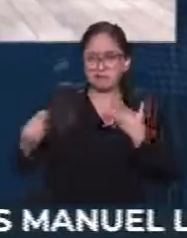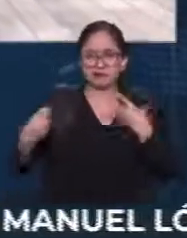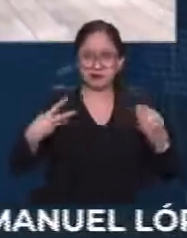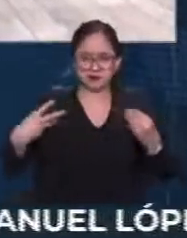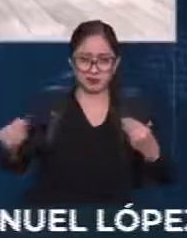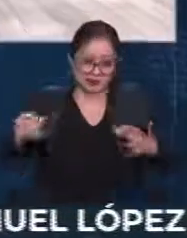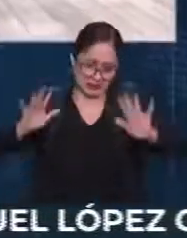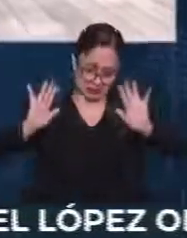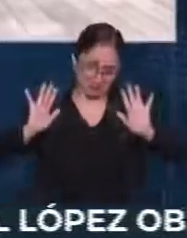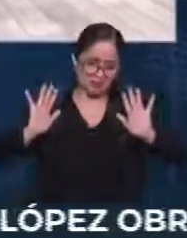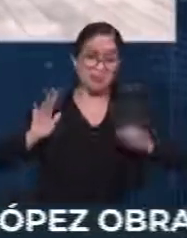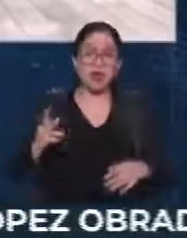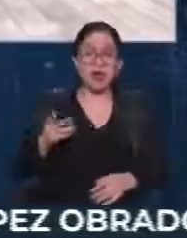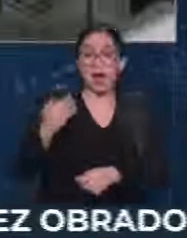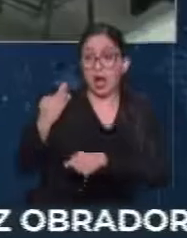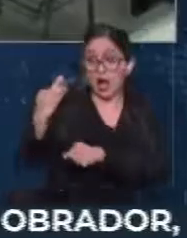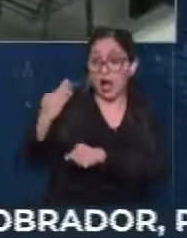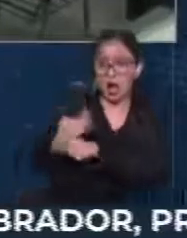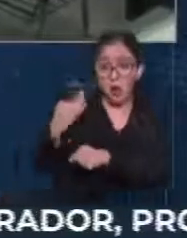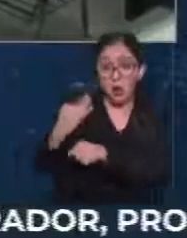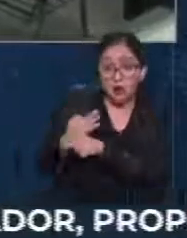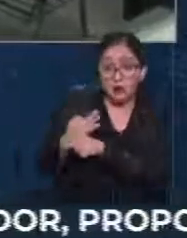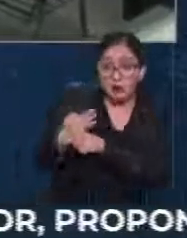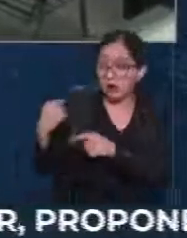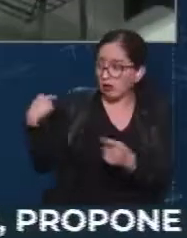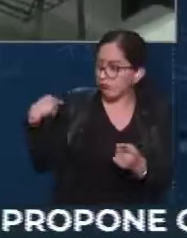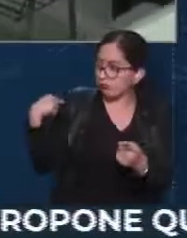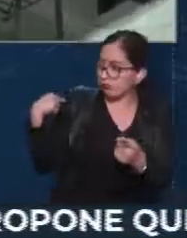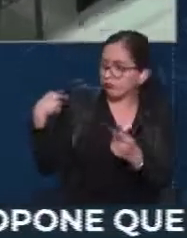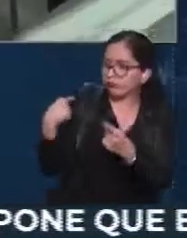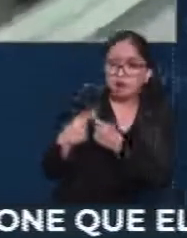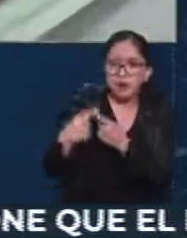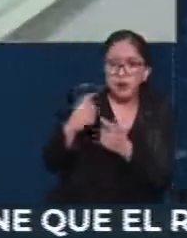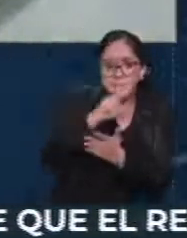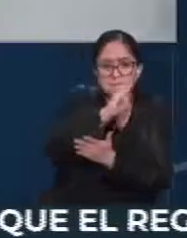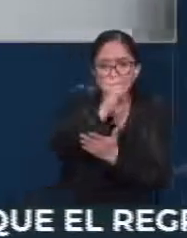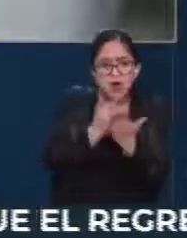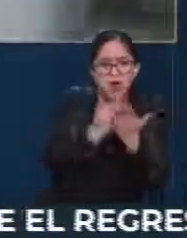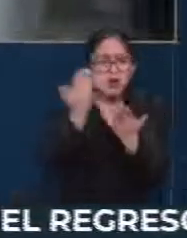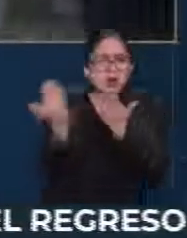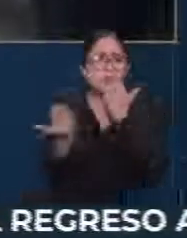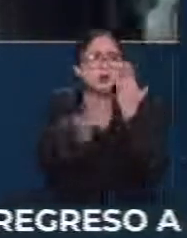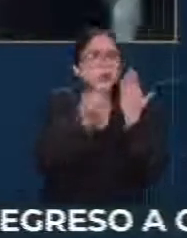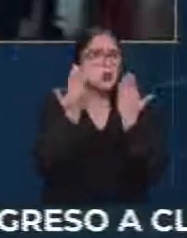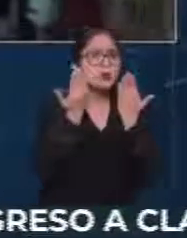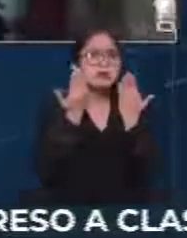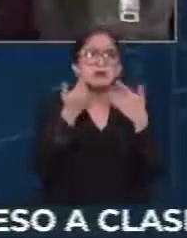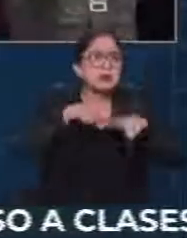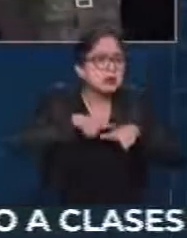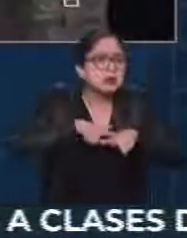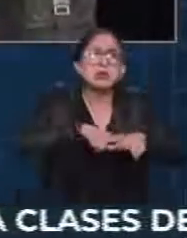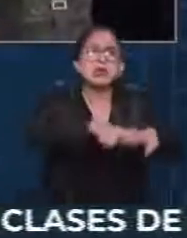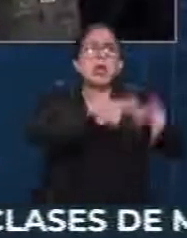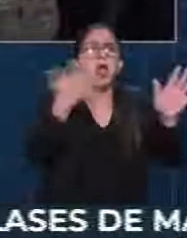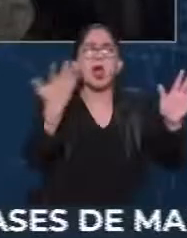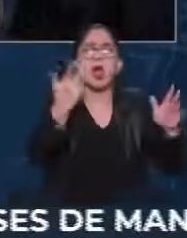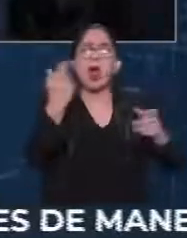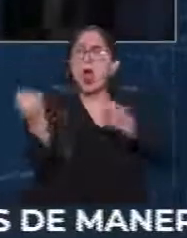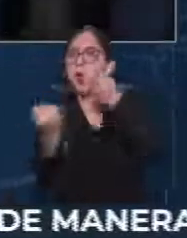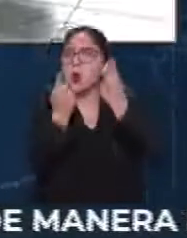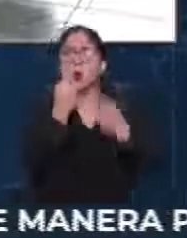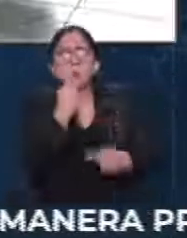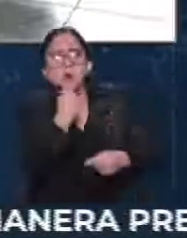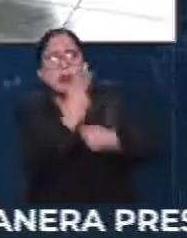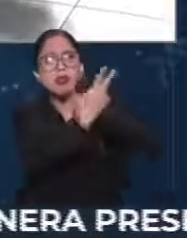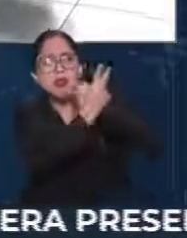está corriendo, siguió el plan de estudios como si no hubiese pandemia a través de la tele, del internet, etc. Y